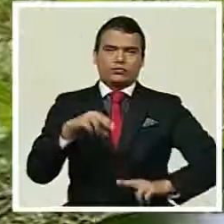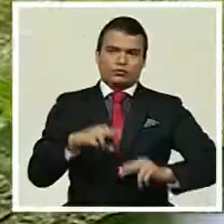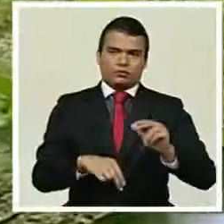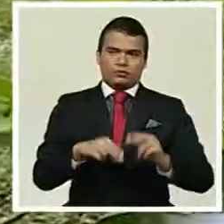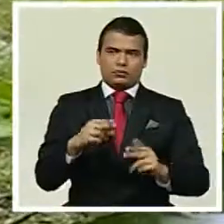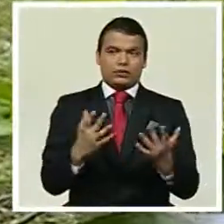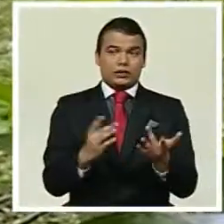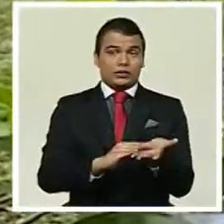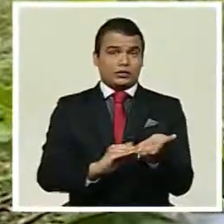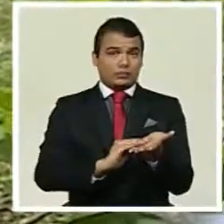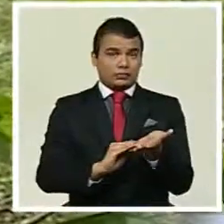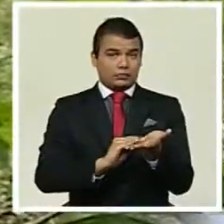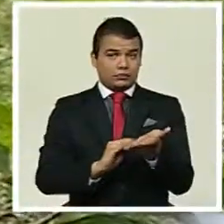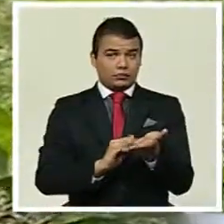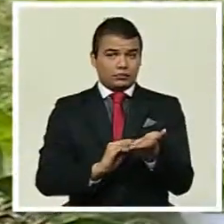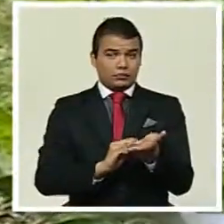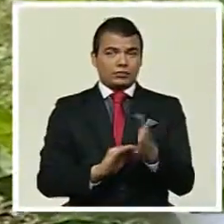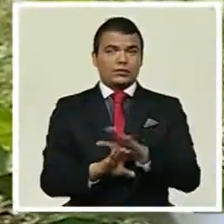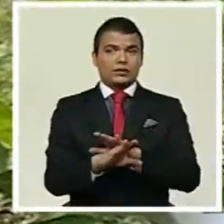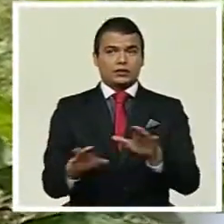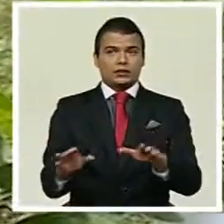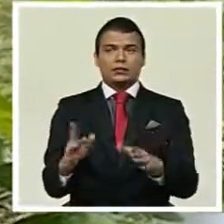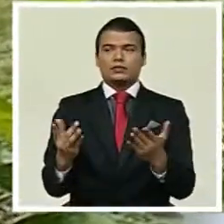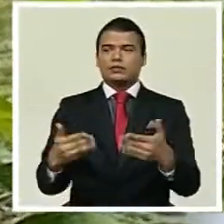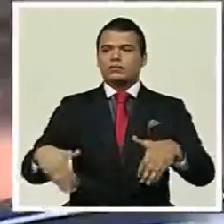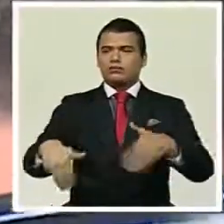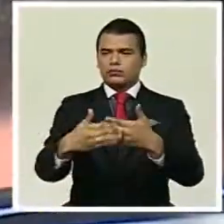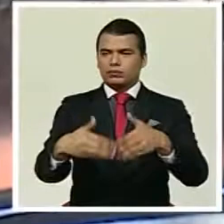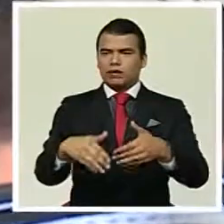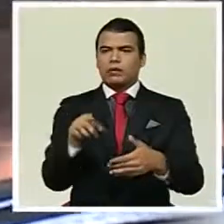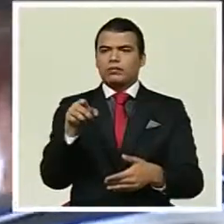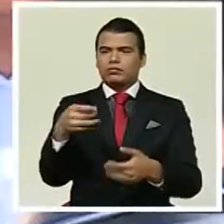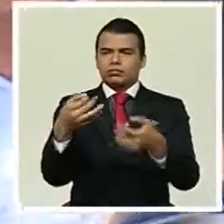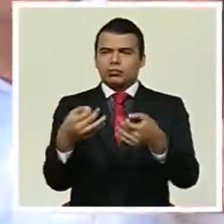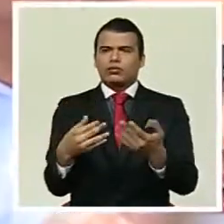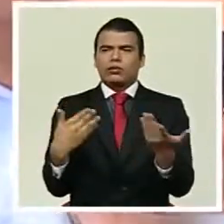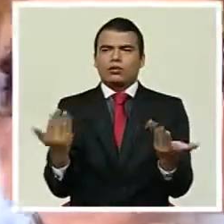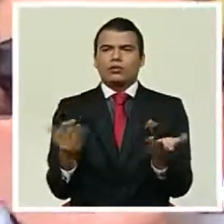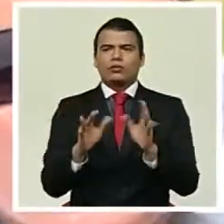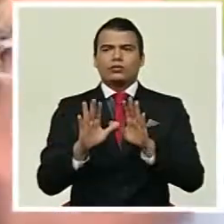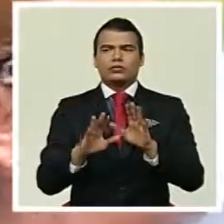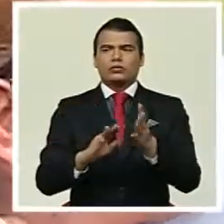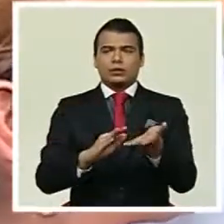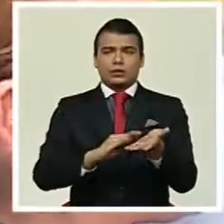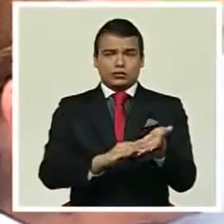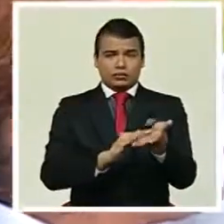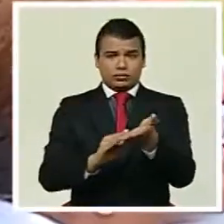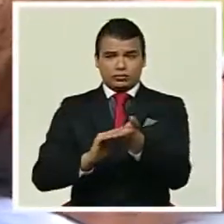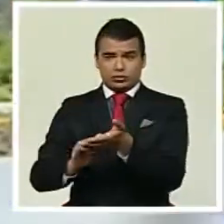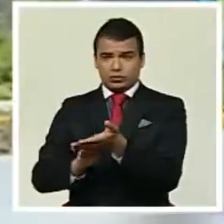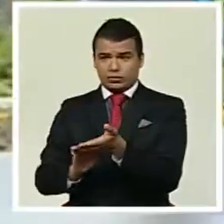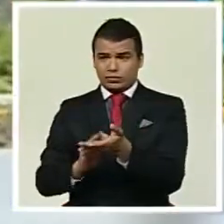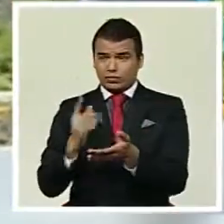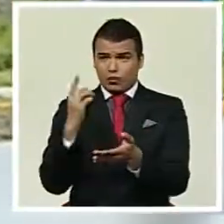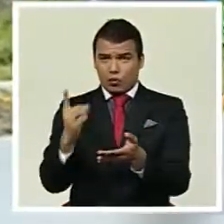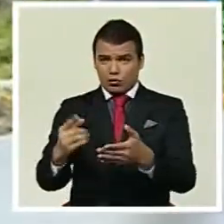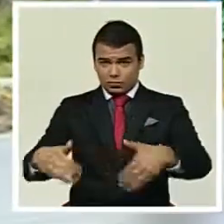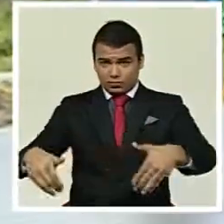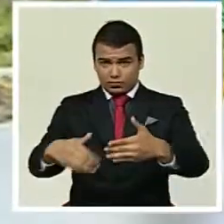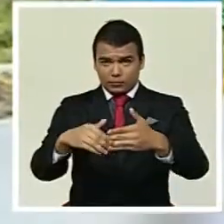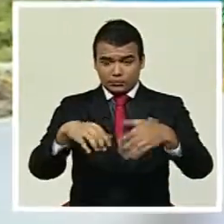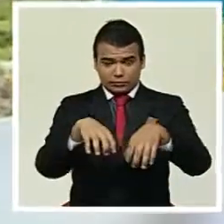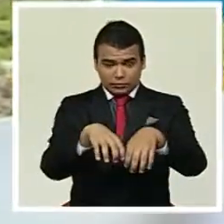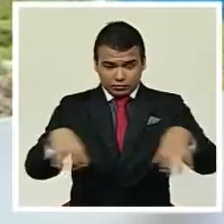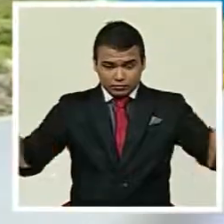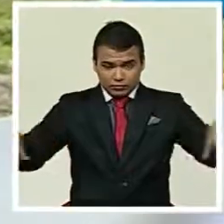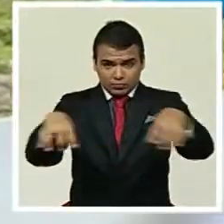vamos a darle una solución al tránsito en esa vía. ¿Cómo? Se va a pavimentar un solo carril de la vía